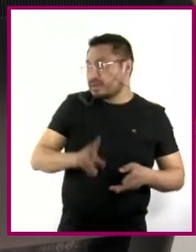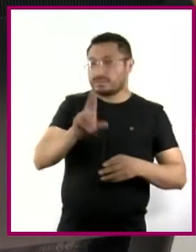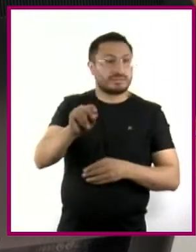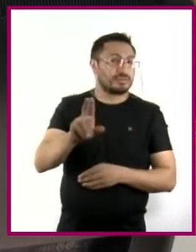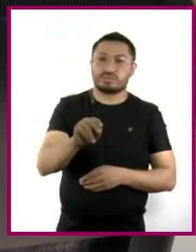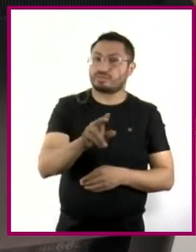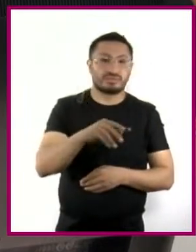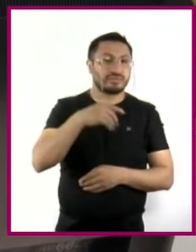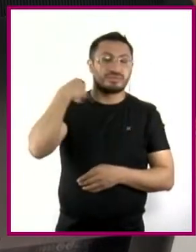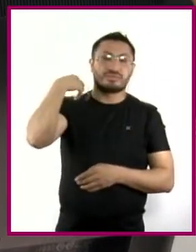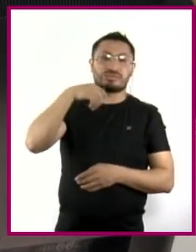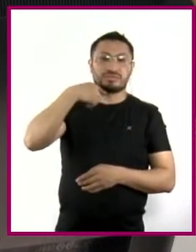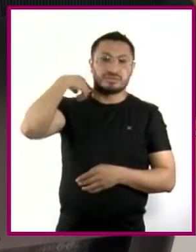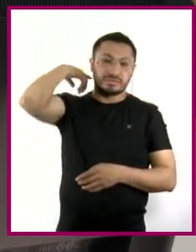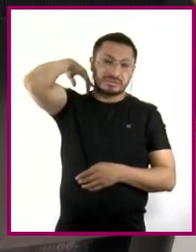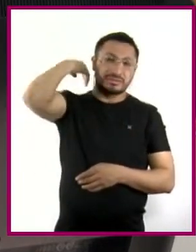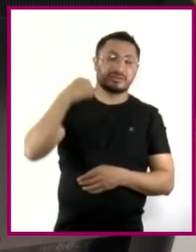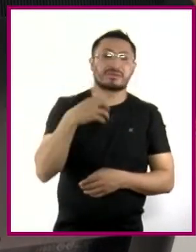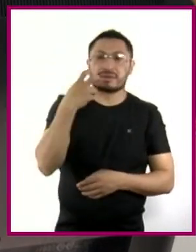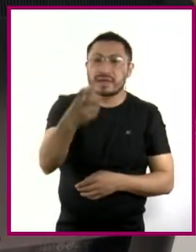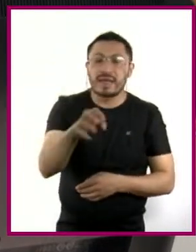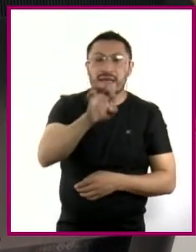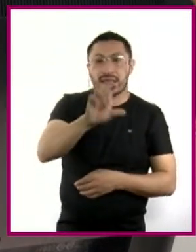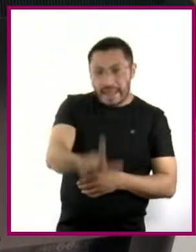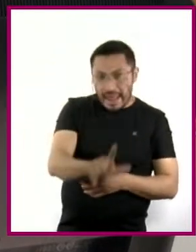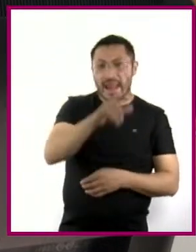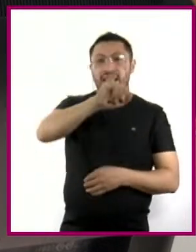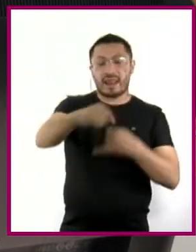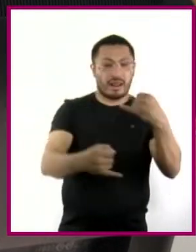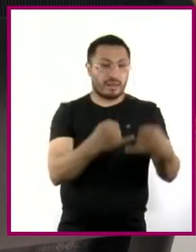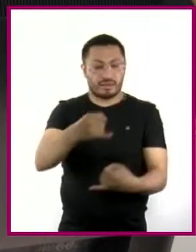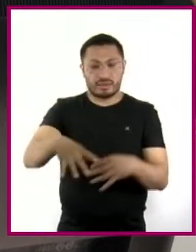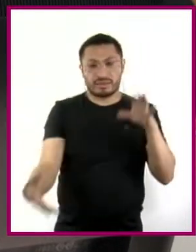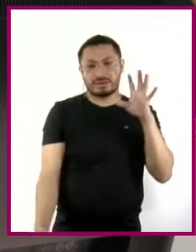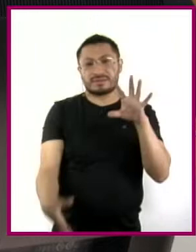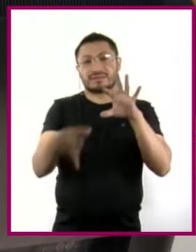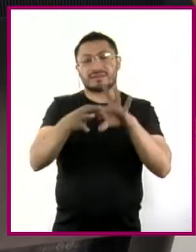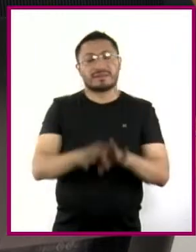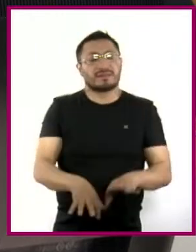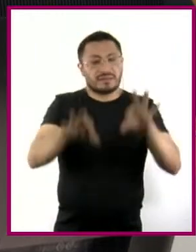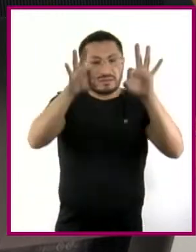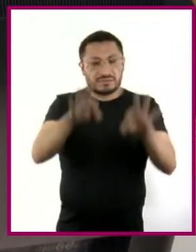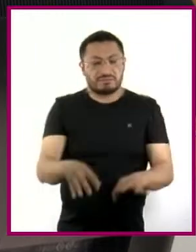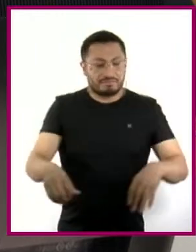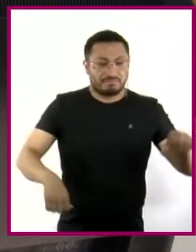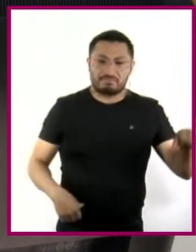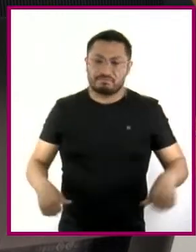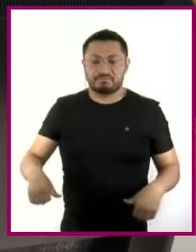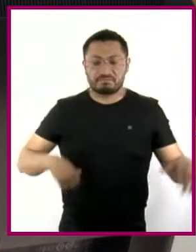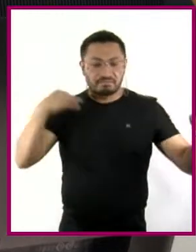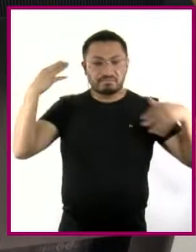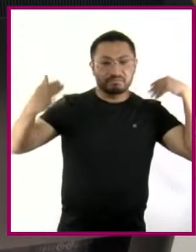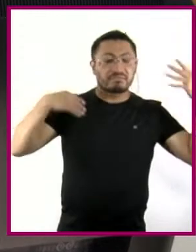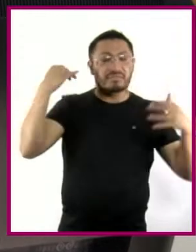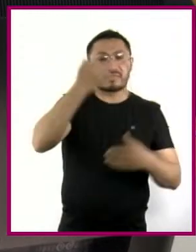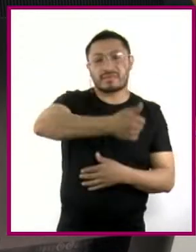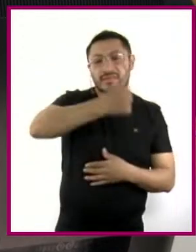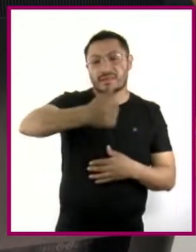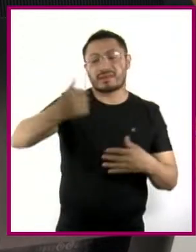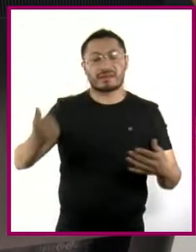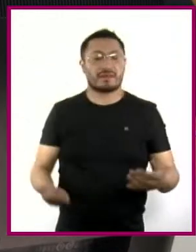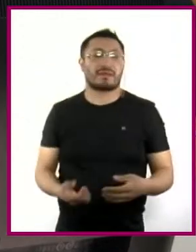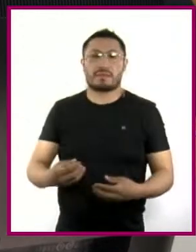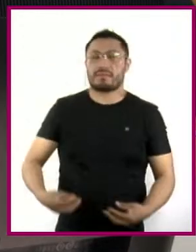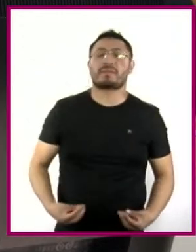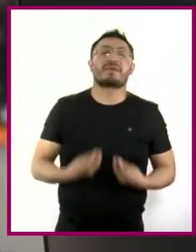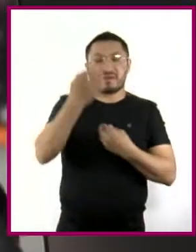Lu. No es solo un juego, es el juego. Una combinación inigualable de acción y aventura donde cada jugador vive una experiencia